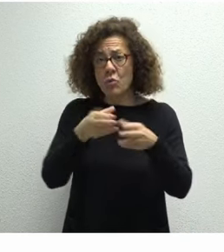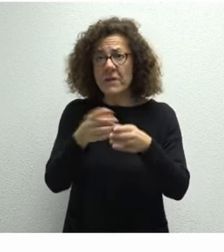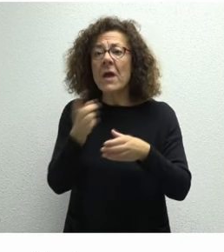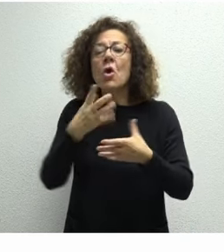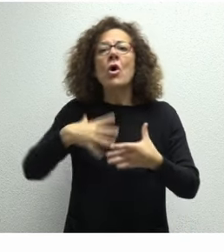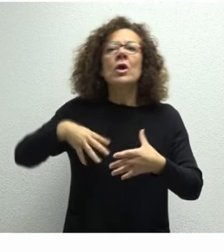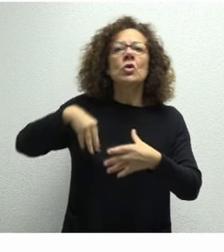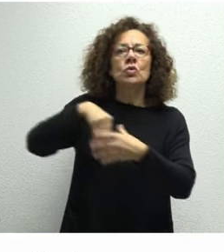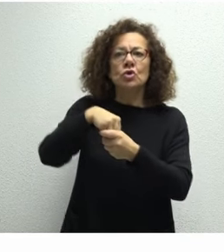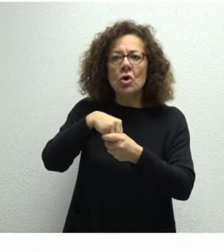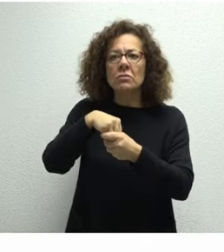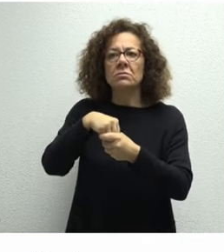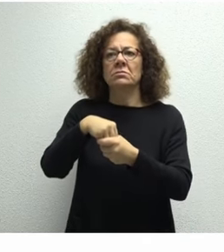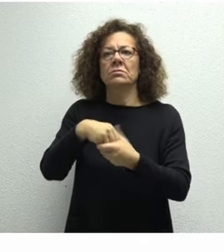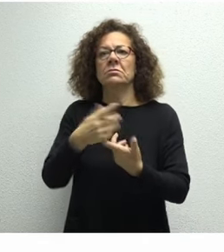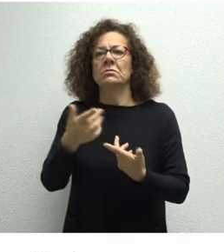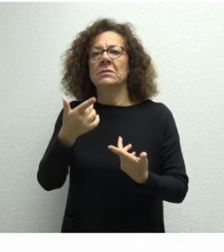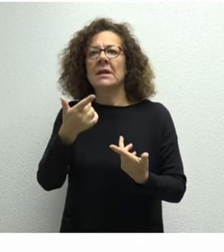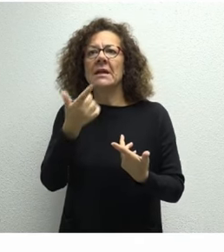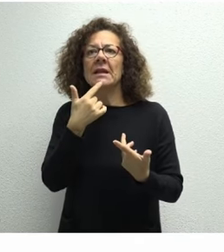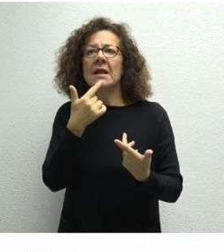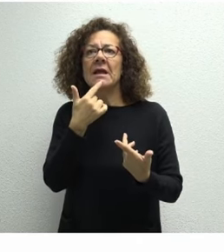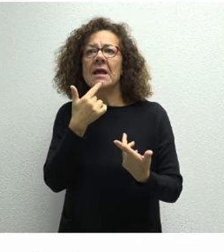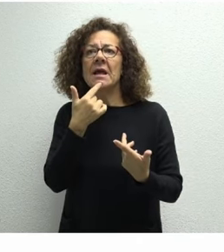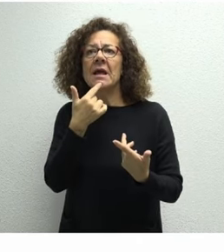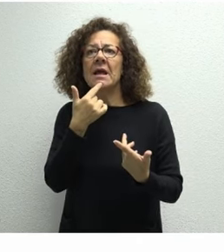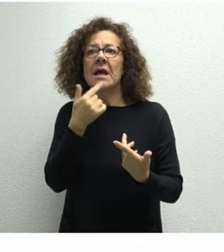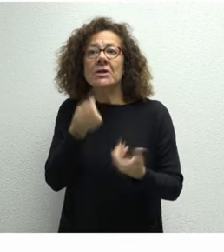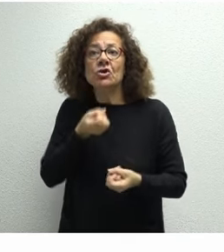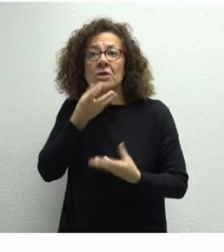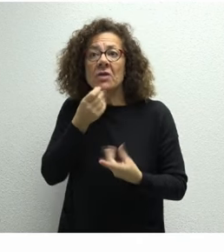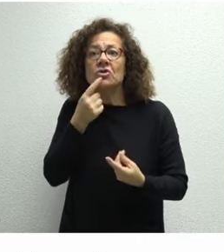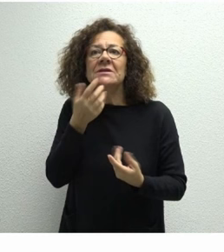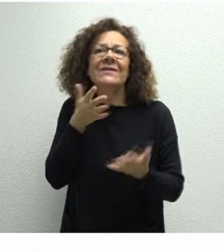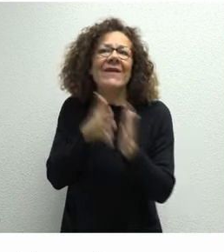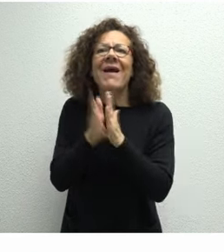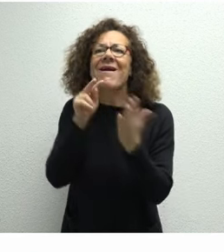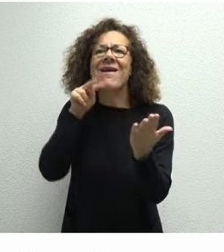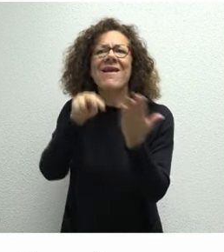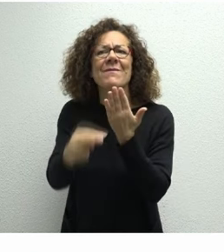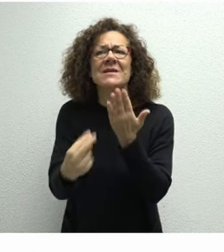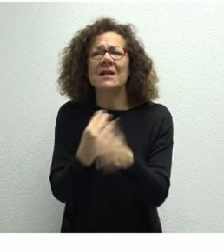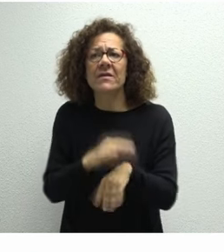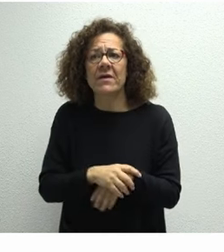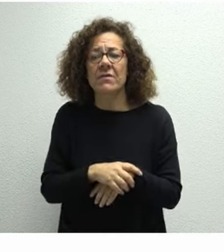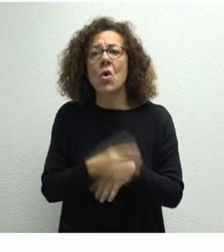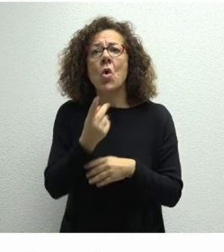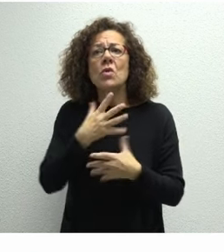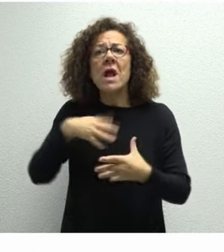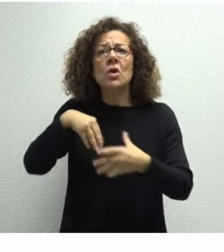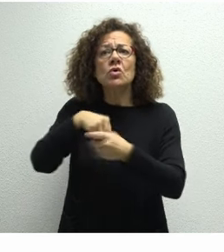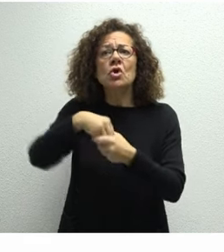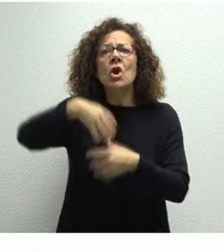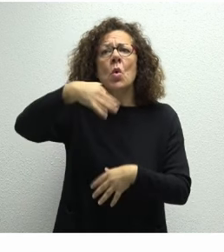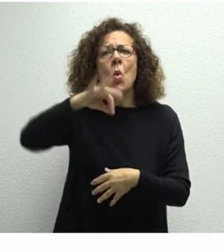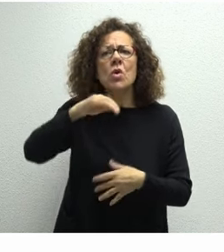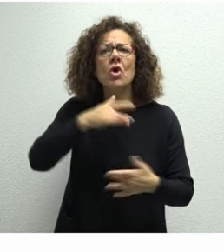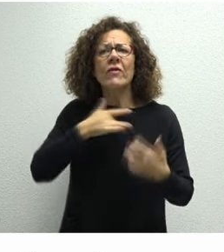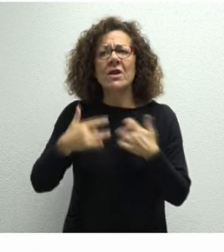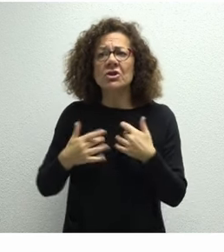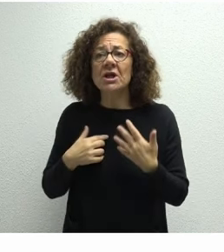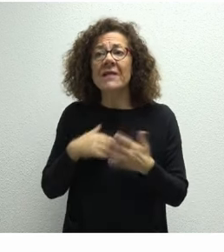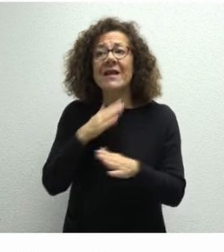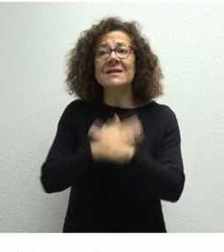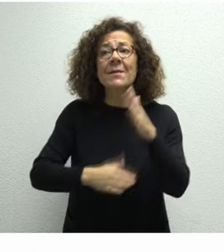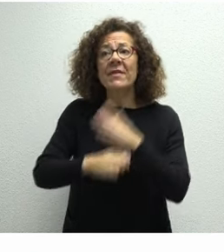inclusión de la condición de discapacidad como indicador en los programas y servicios no invisibilidad no la inclusión como único diagnóstico la discapacidad